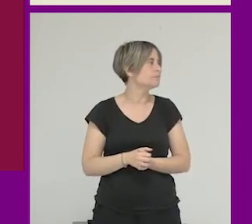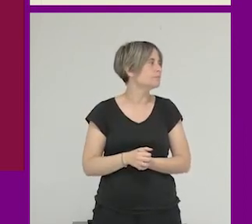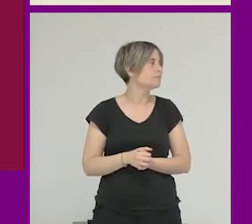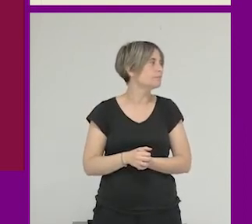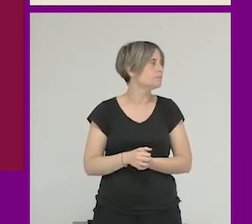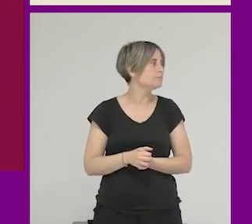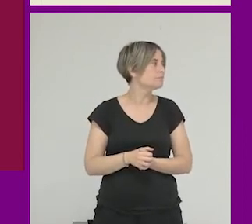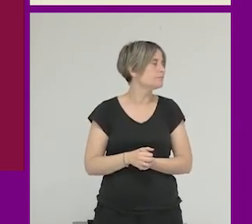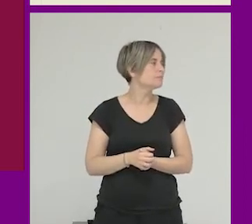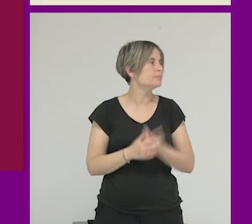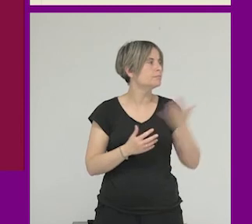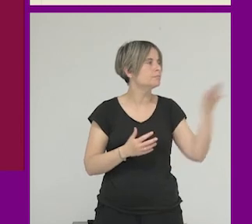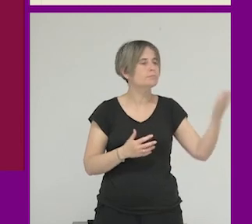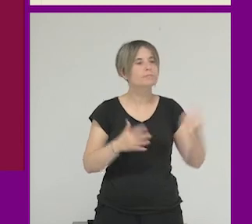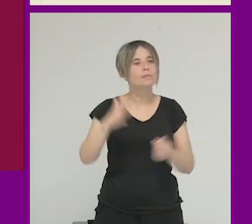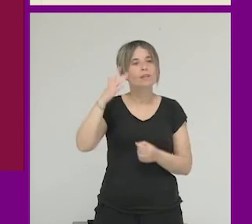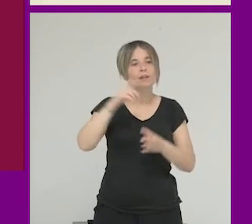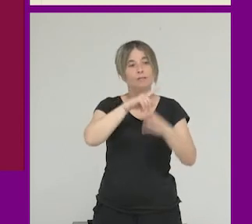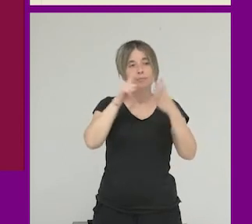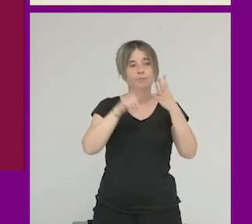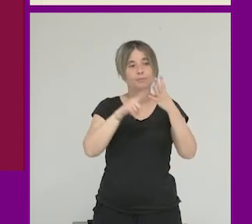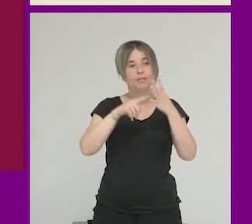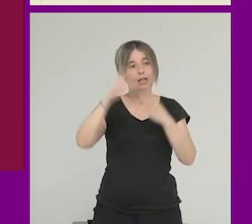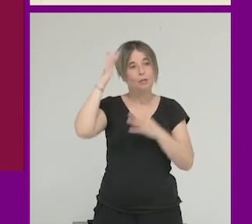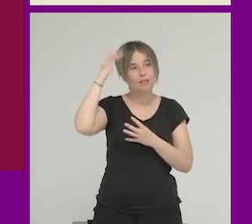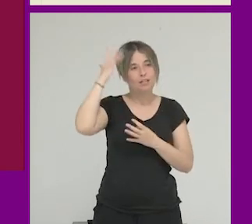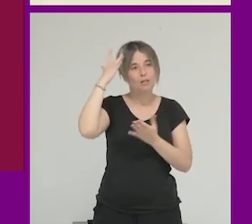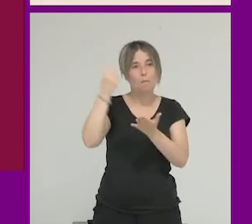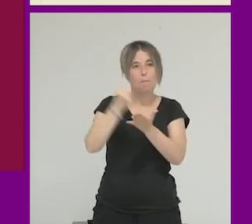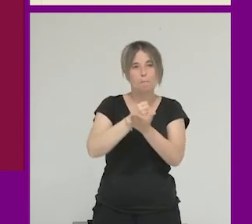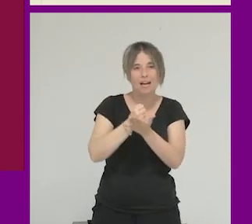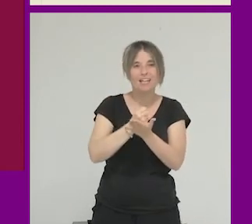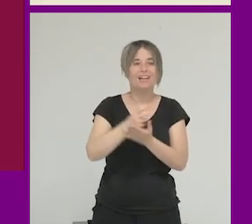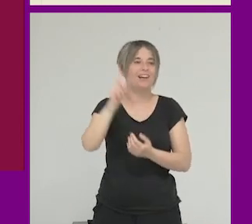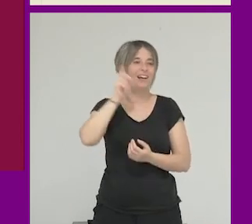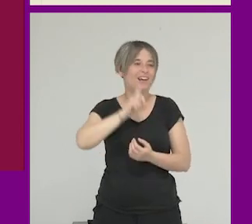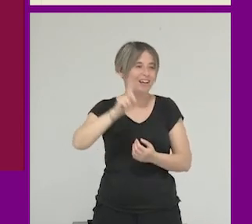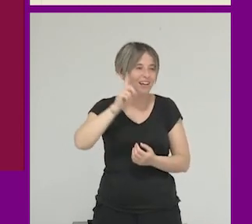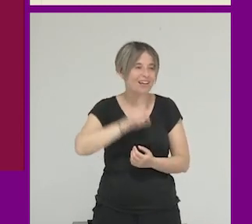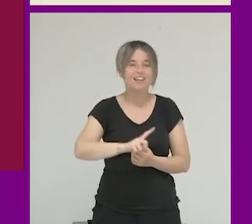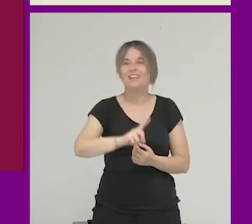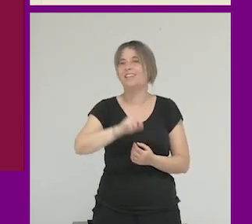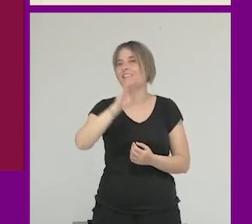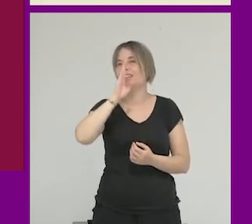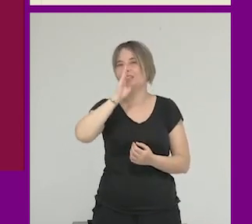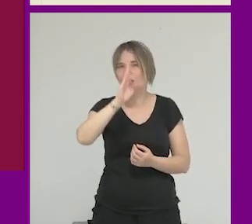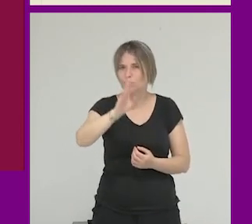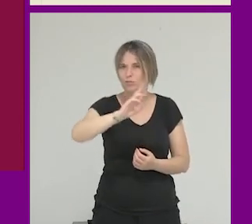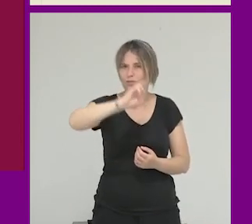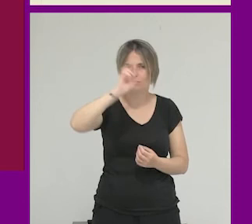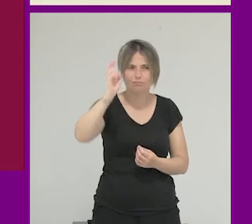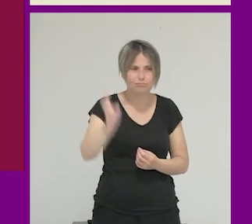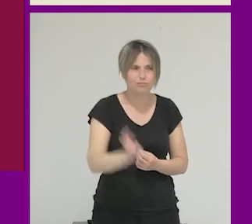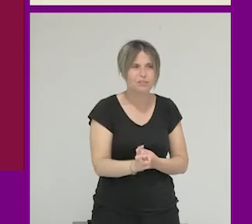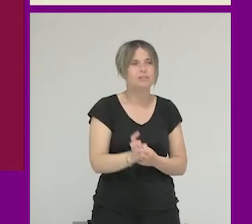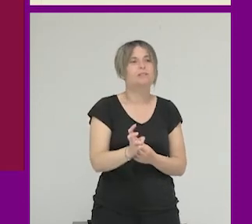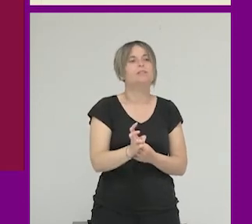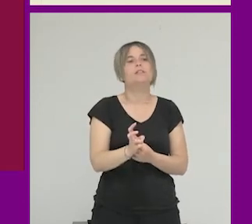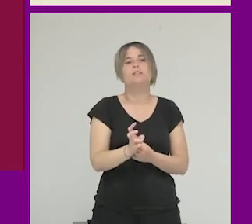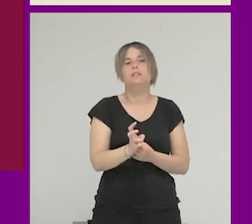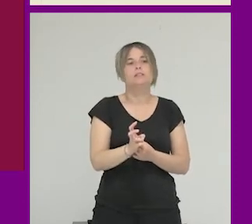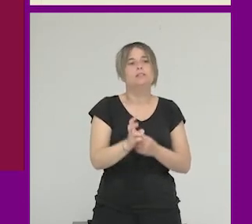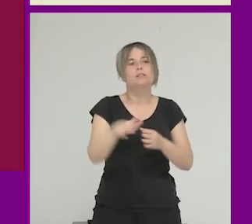Eta orduan imaginarioak zabaltzeana, imaginario marikan edo gehi edo heterosexual horretan cis